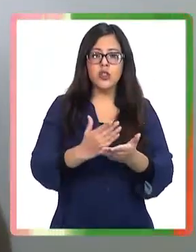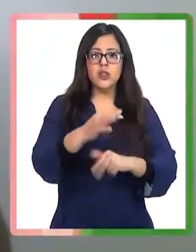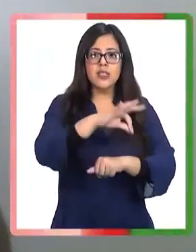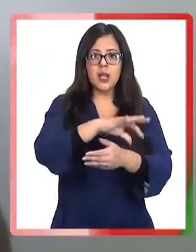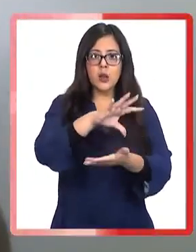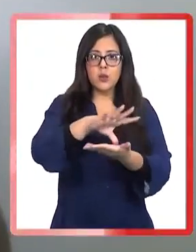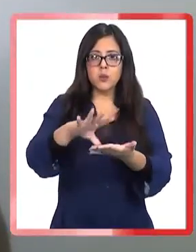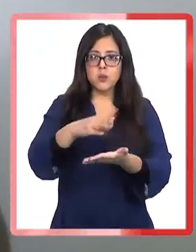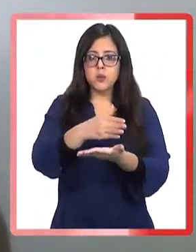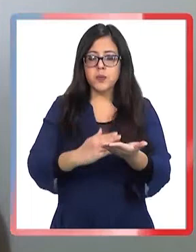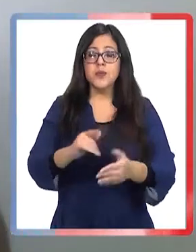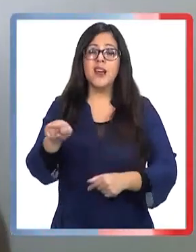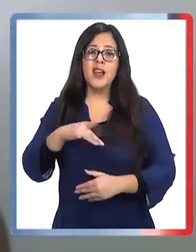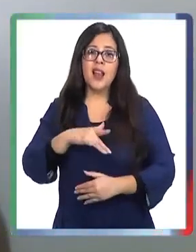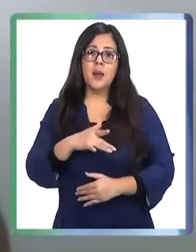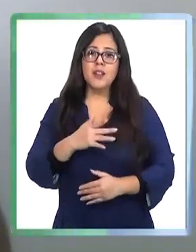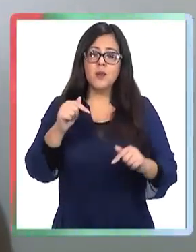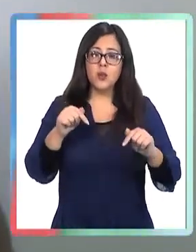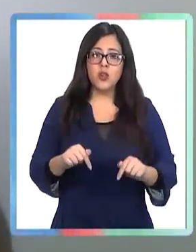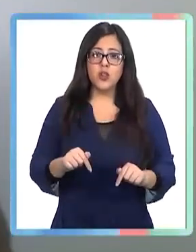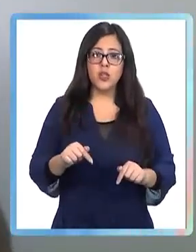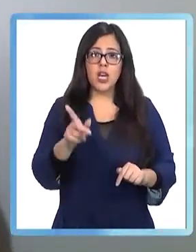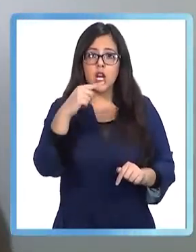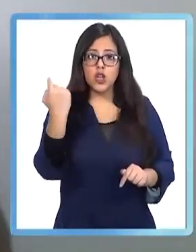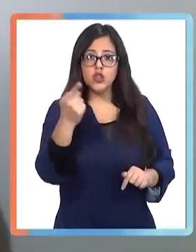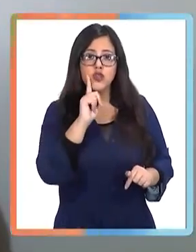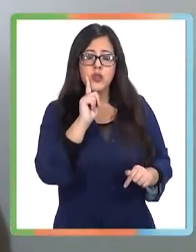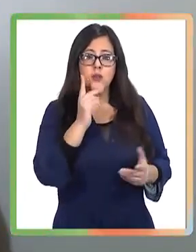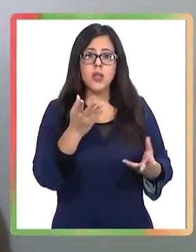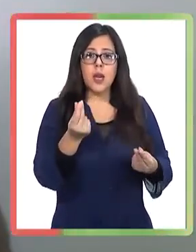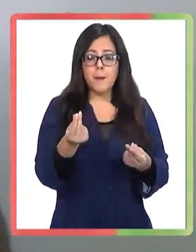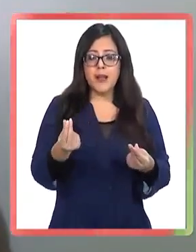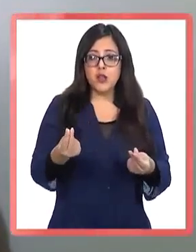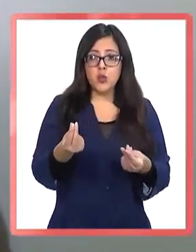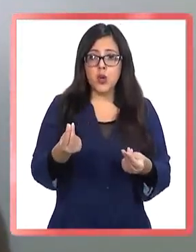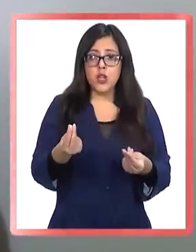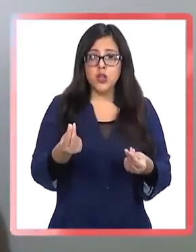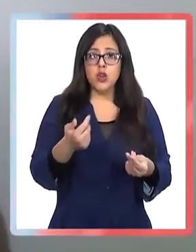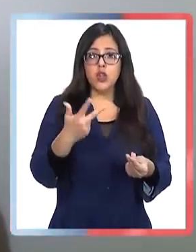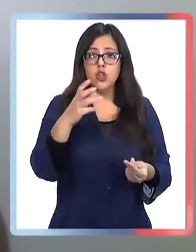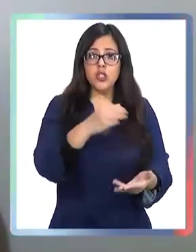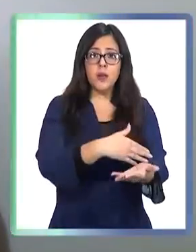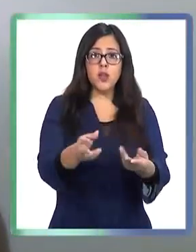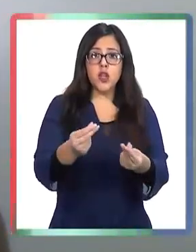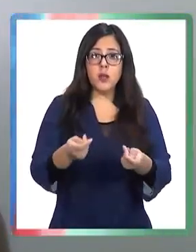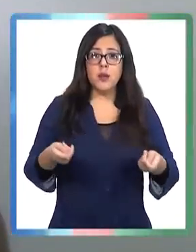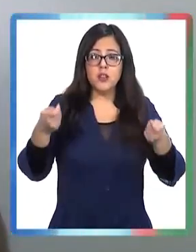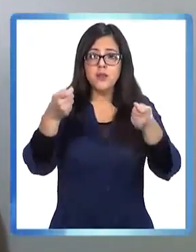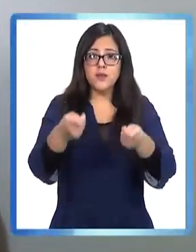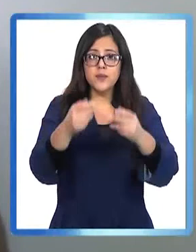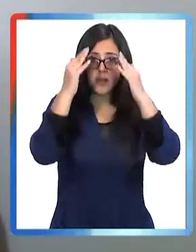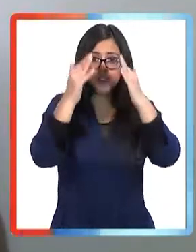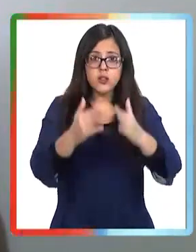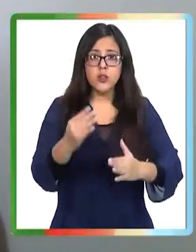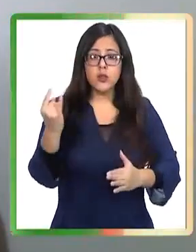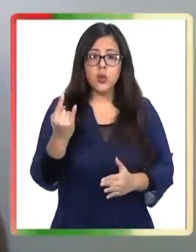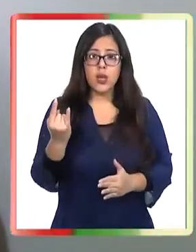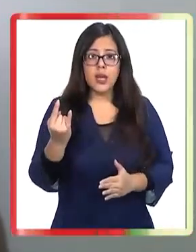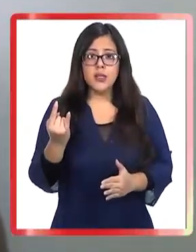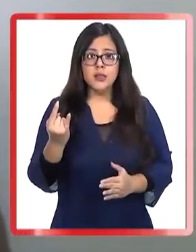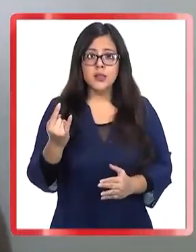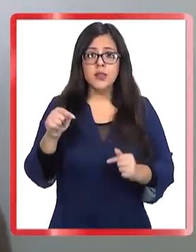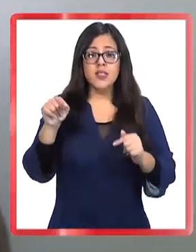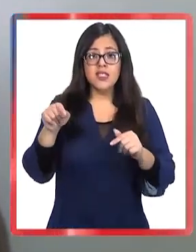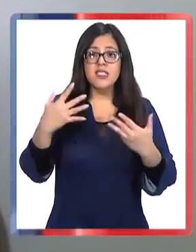de salud en la frontera. Lamentablemente, hoy día nosotros contamos con un presupuesto de al menos 80 millones de pesos para la atención de